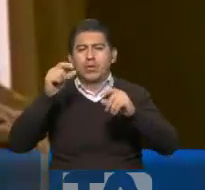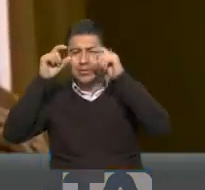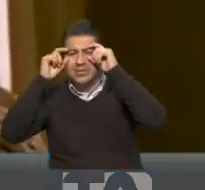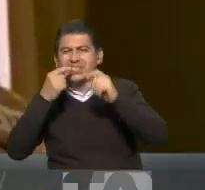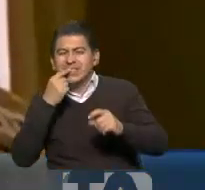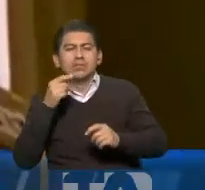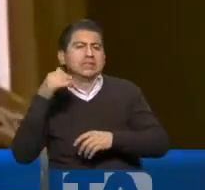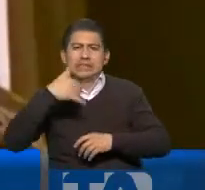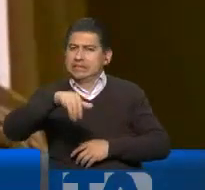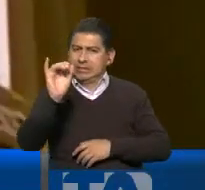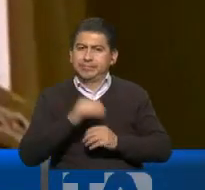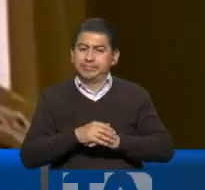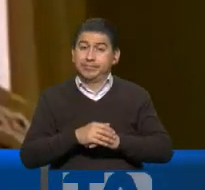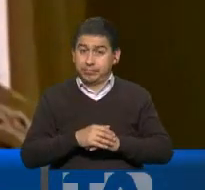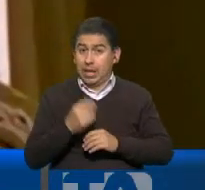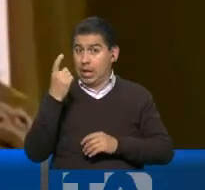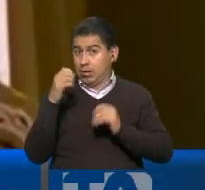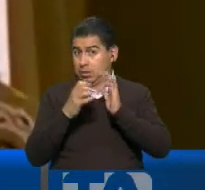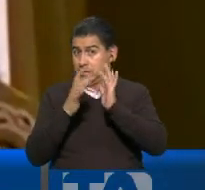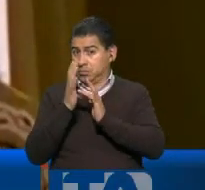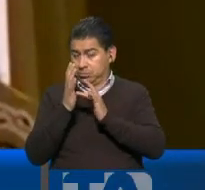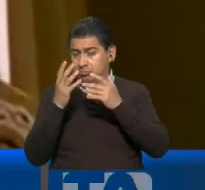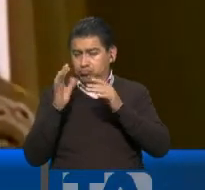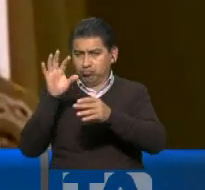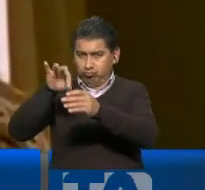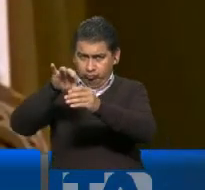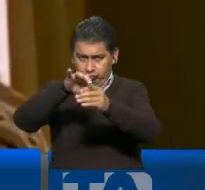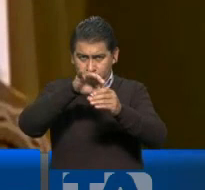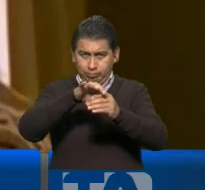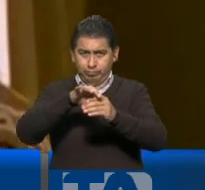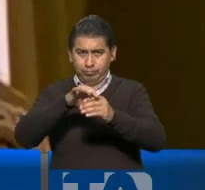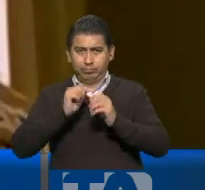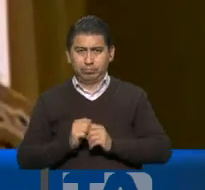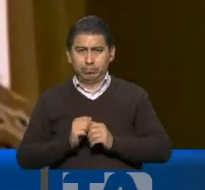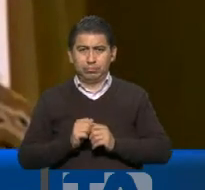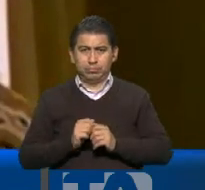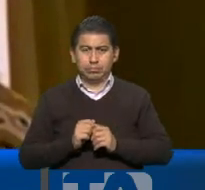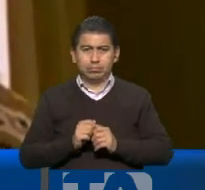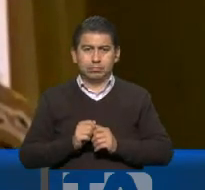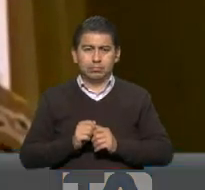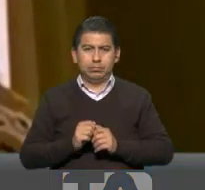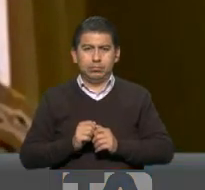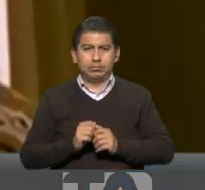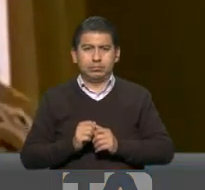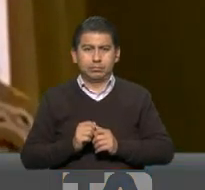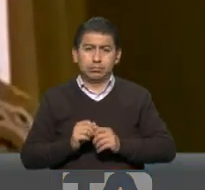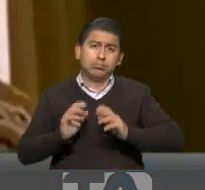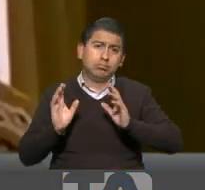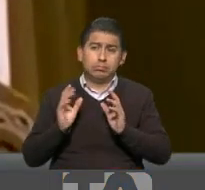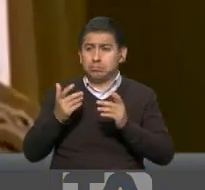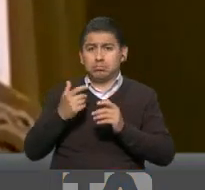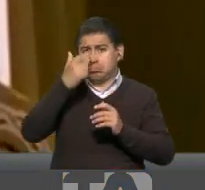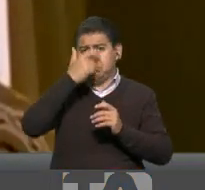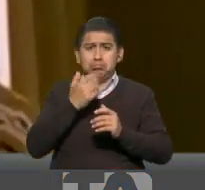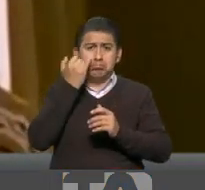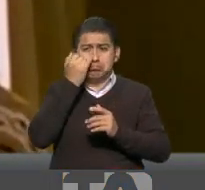esa manera llegaremos el 11 de abril para el día de las elecciones. Este recurso, siendo un derecho de la